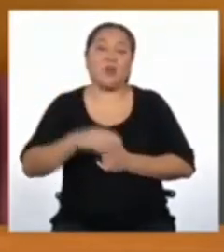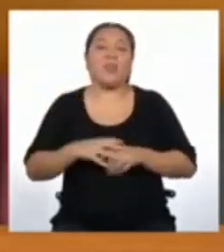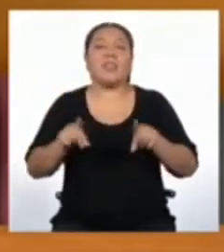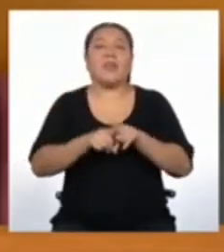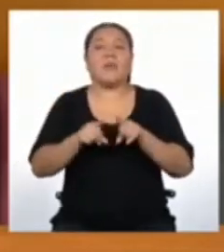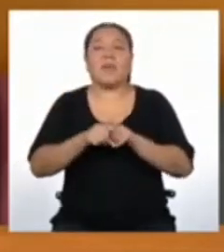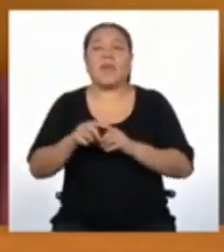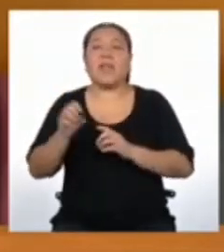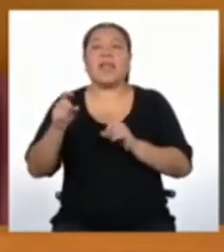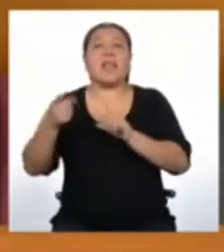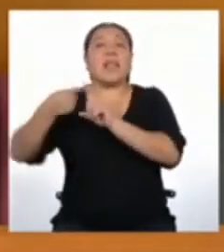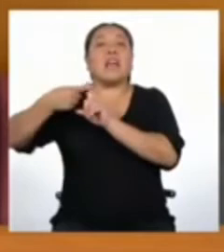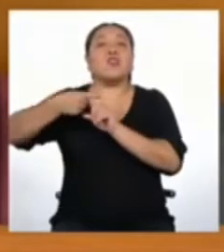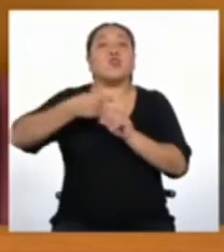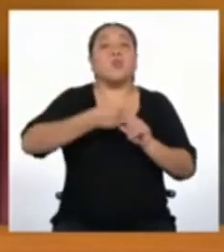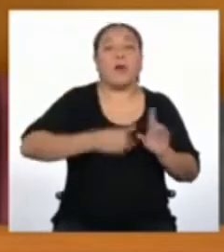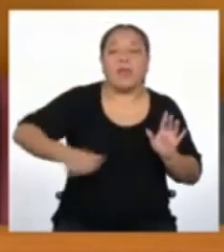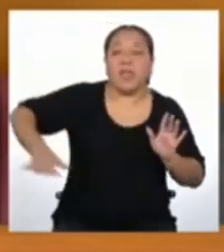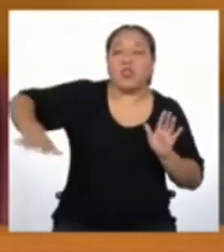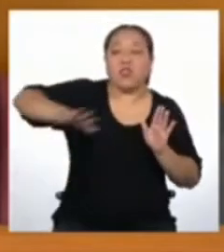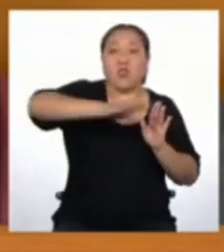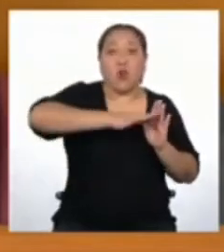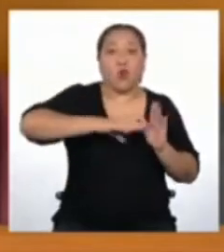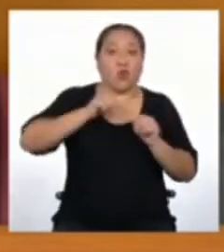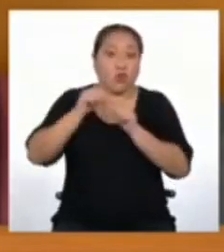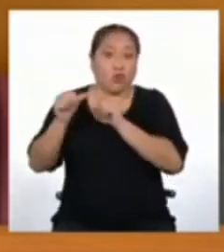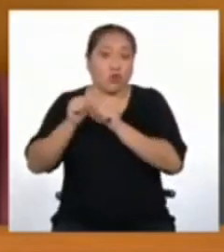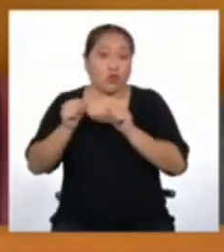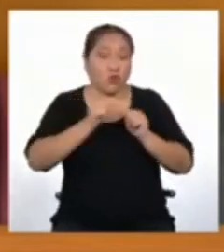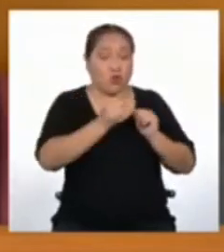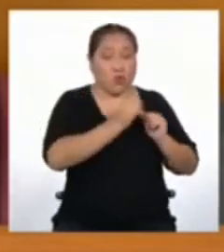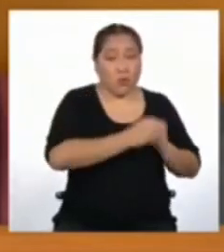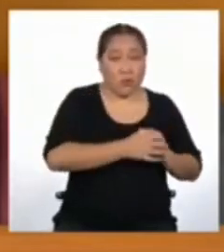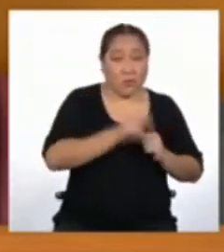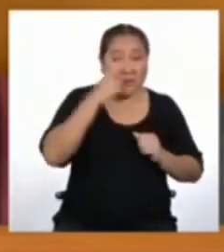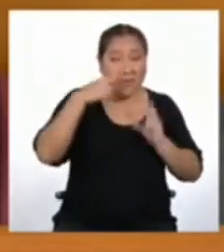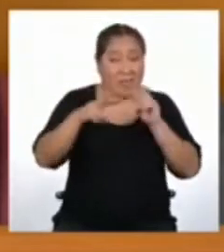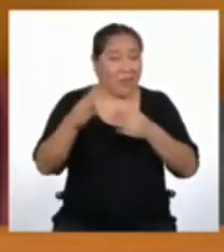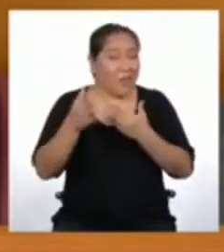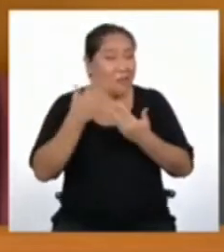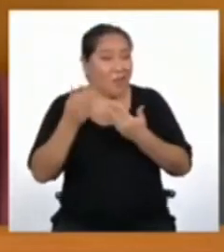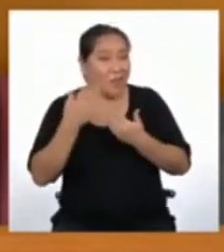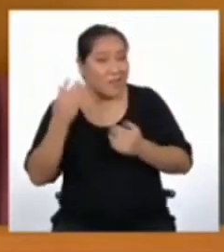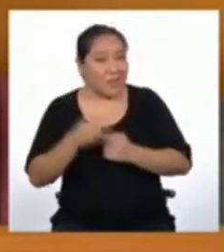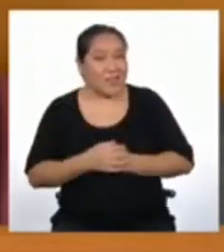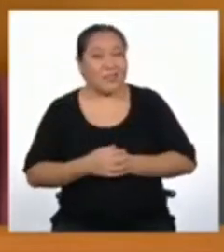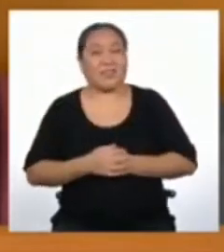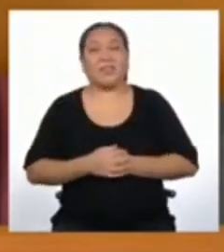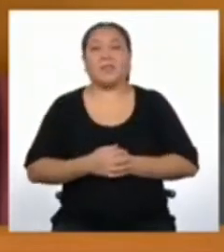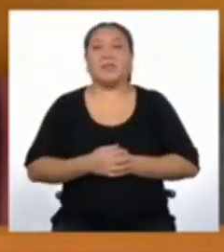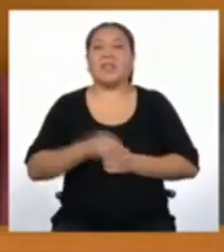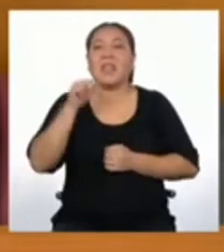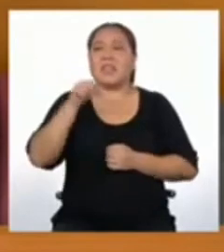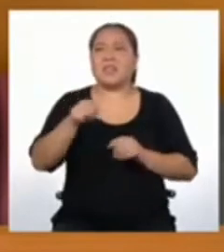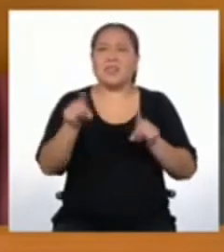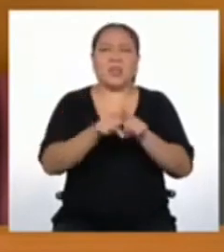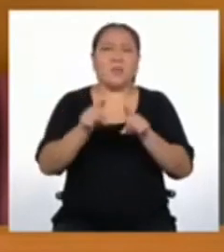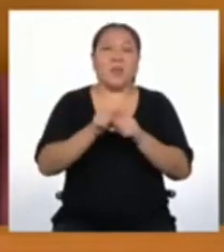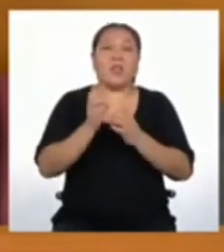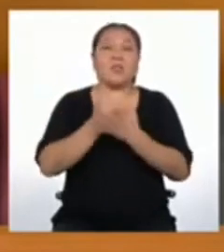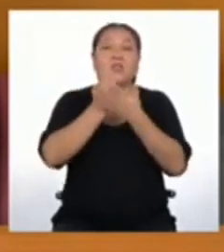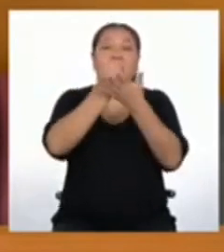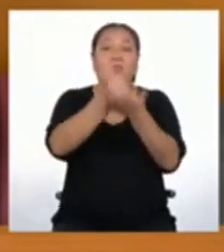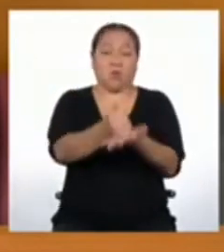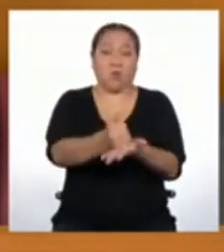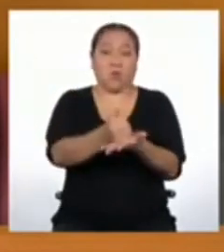una progresión aritmética. ¿Se dieron cuenta lo sencillo que ha sido? Además, son herramientas útiles